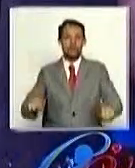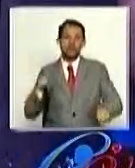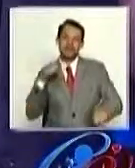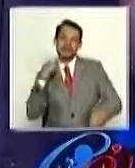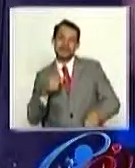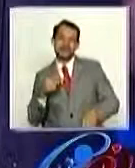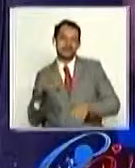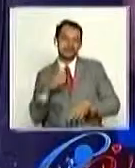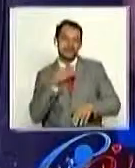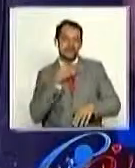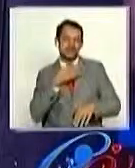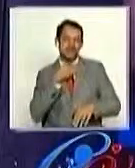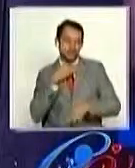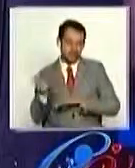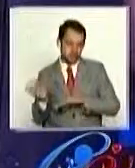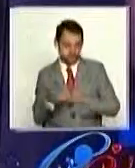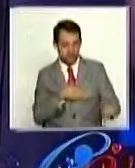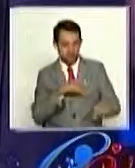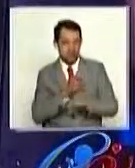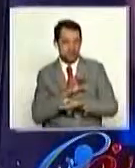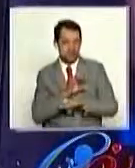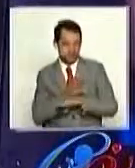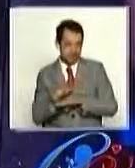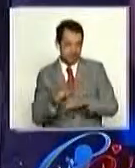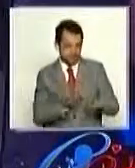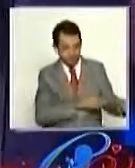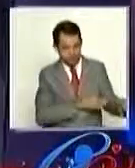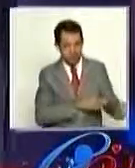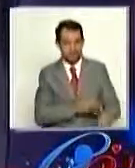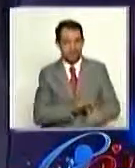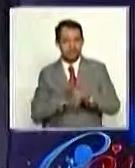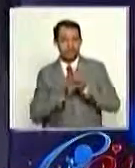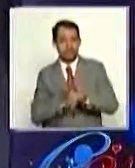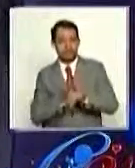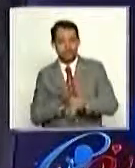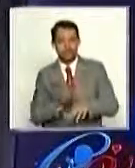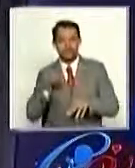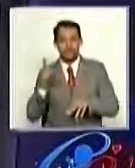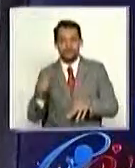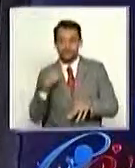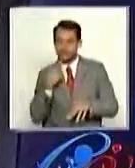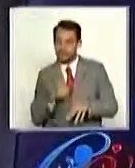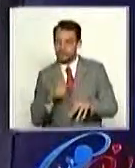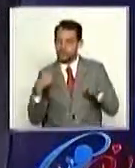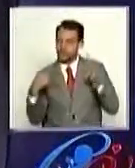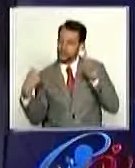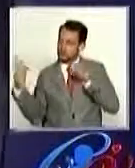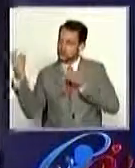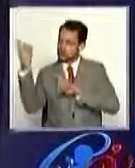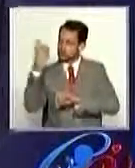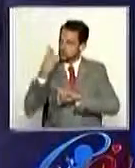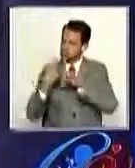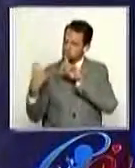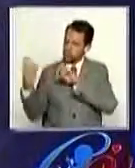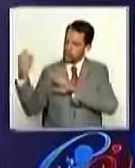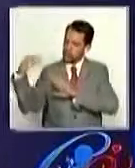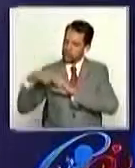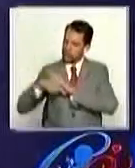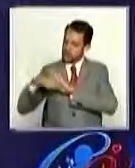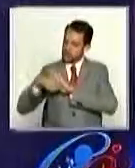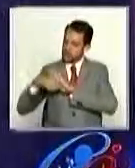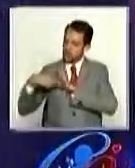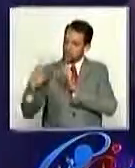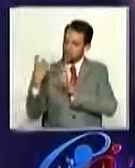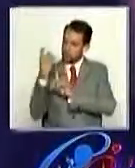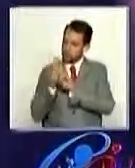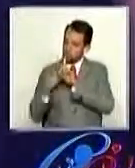Bueno, lo que estamos insistiendo, como dice el doctor, es el análisis más allá de los dientes. Él siempre ha